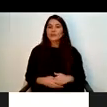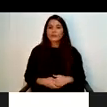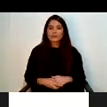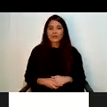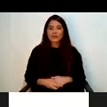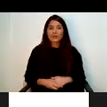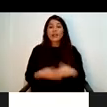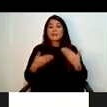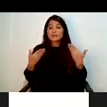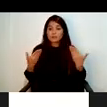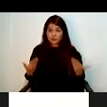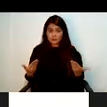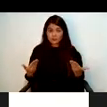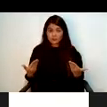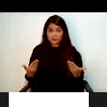Por lo tanto,